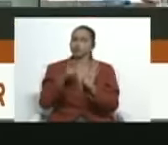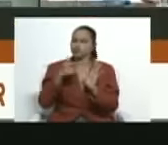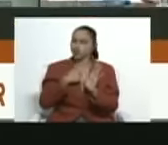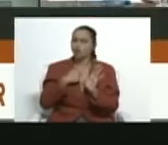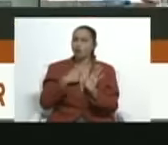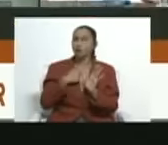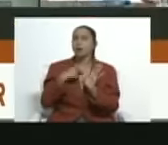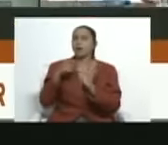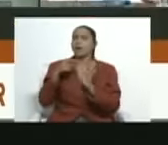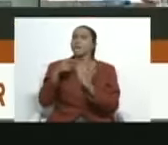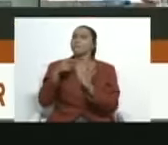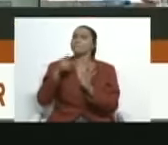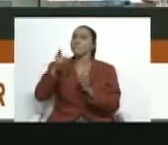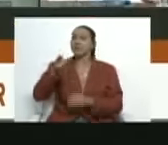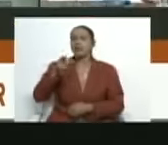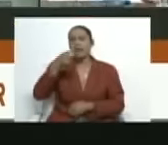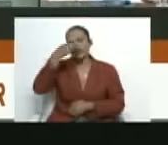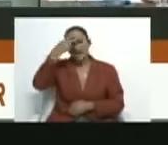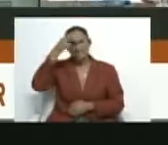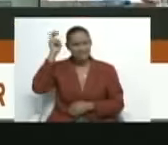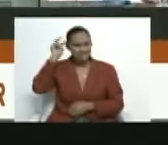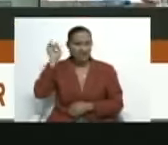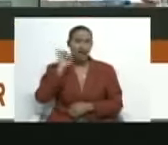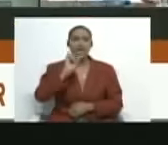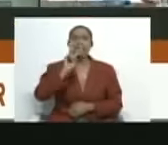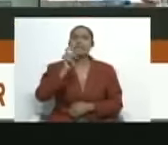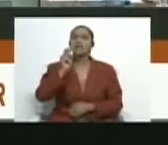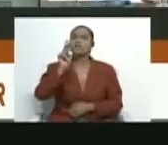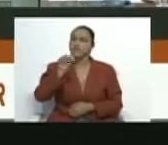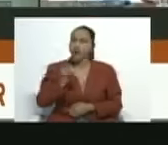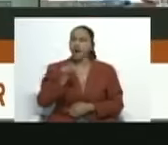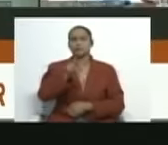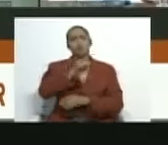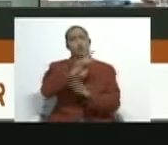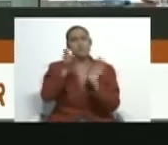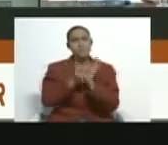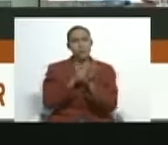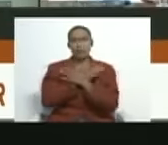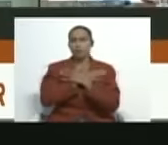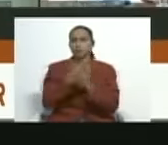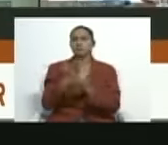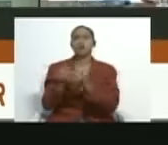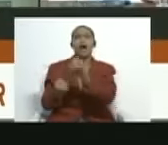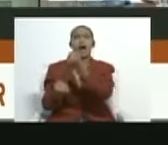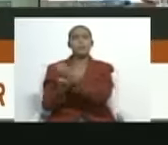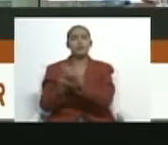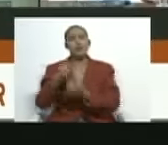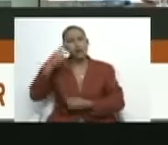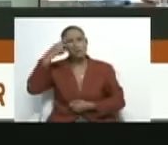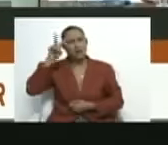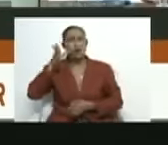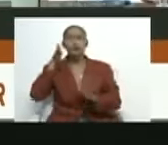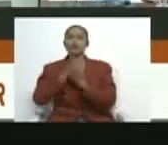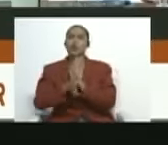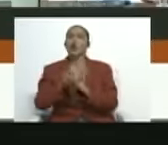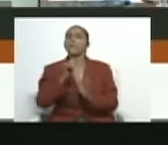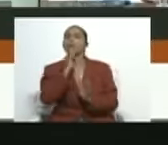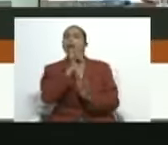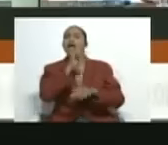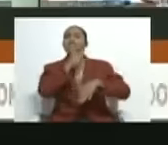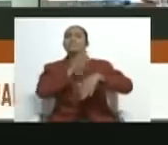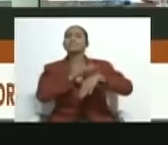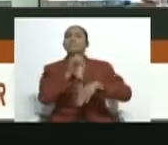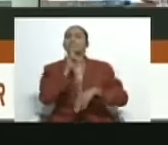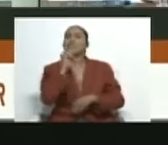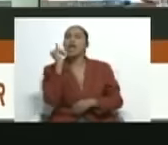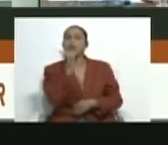Iván Hill que se sume plenamente Para apoyar a México en su demanda ante la Corte Internacional de Justicia Ahí